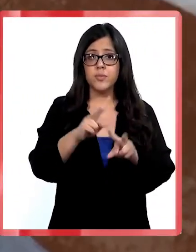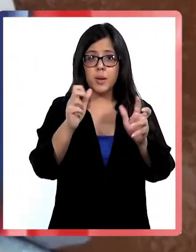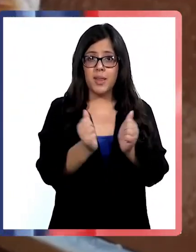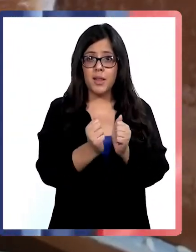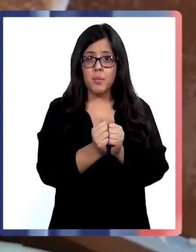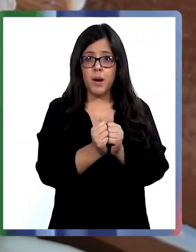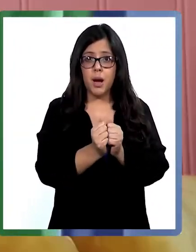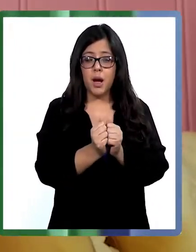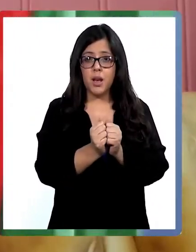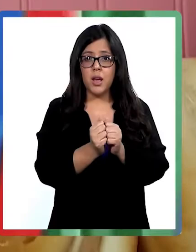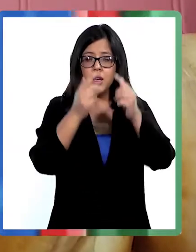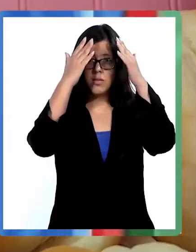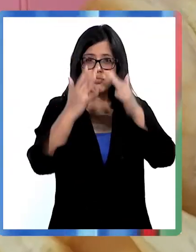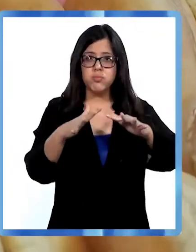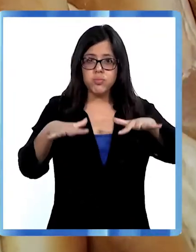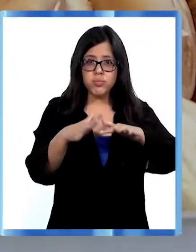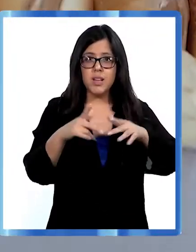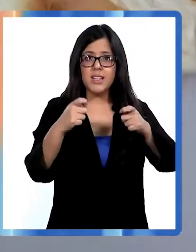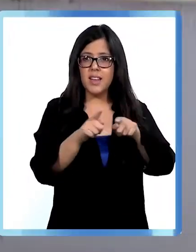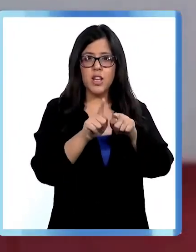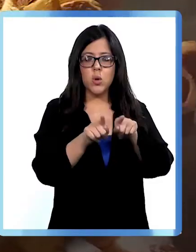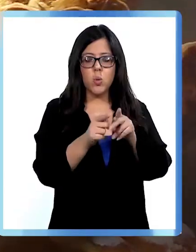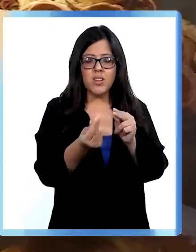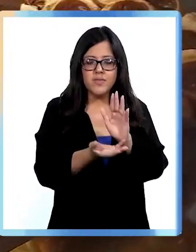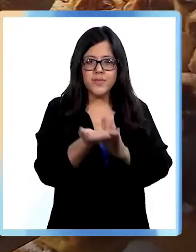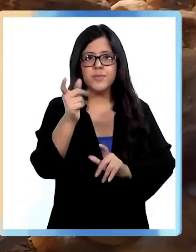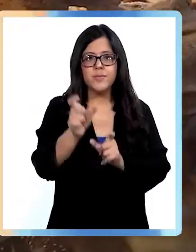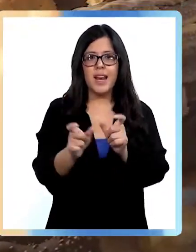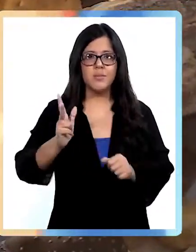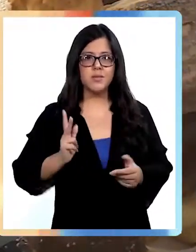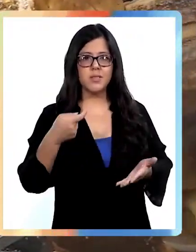trabajan en el rubro del pan enfocan sus esfuerzos en no traspasar los costos a los clientes,